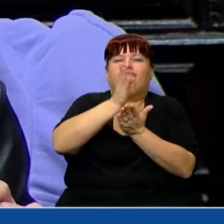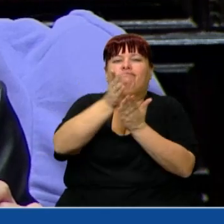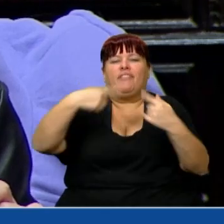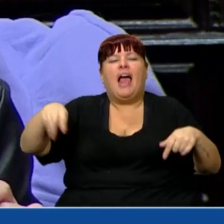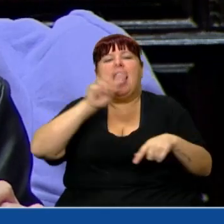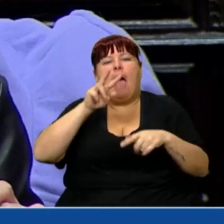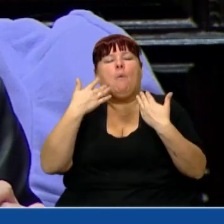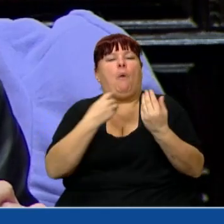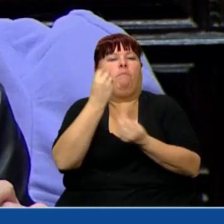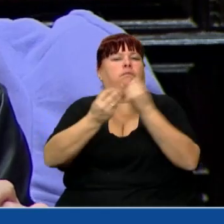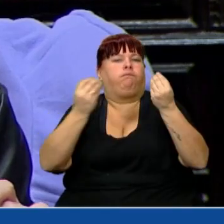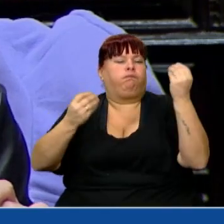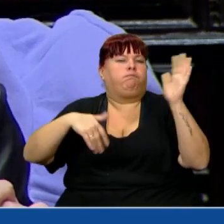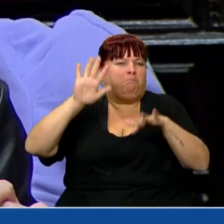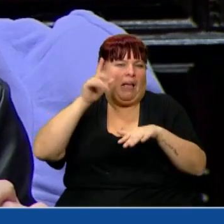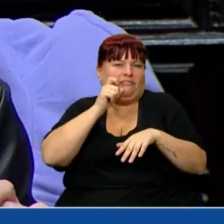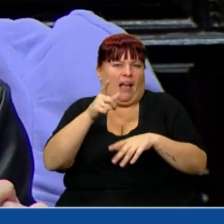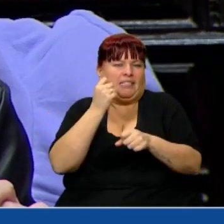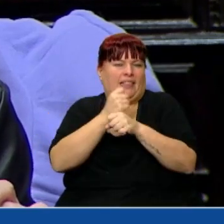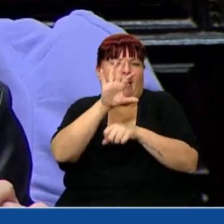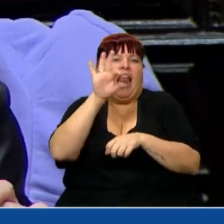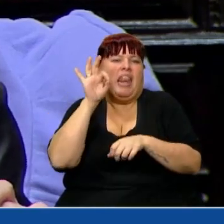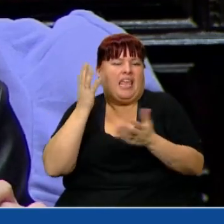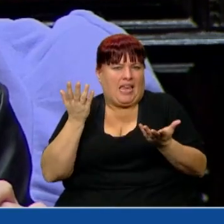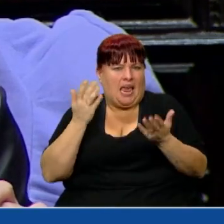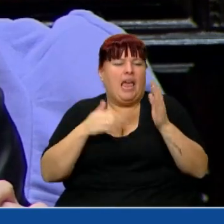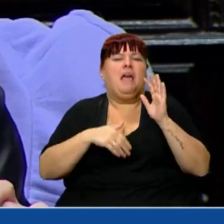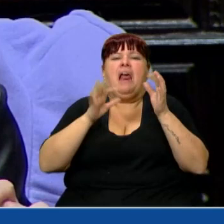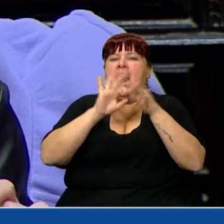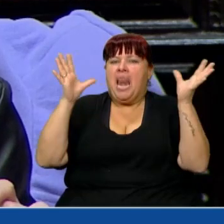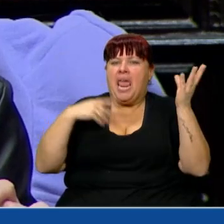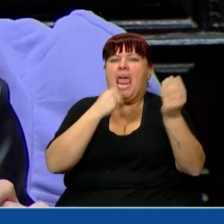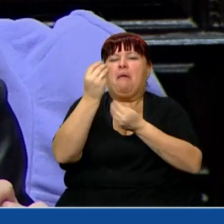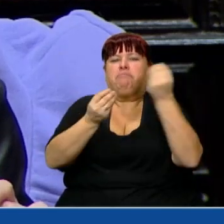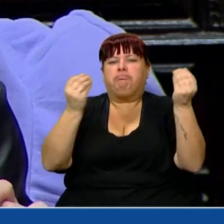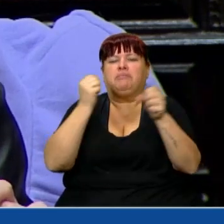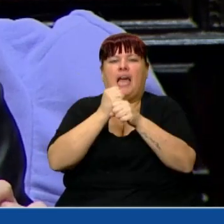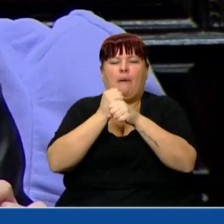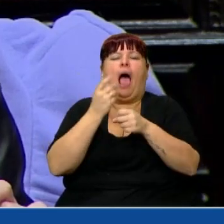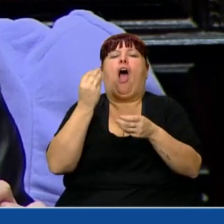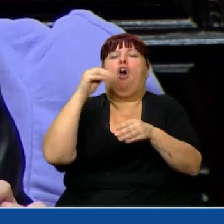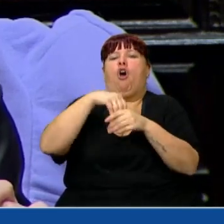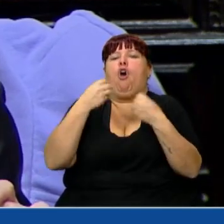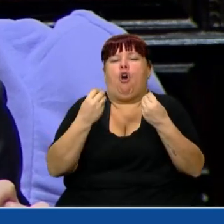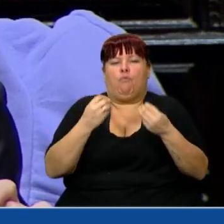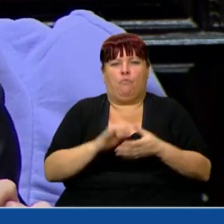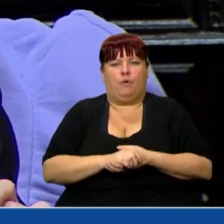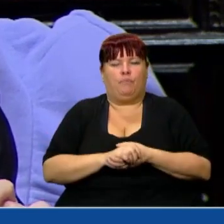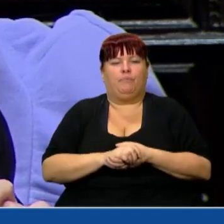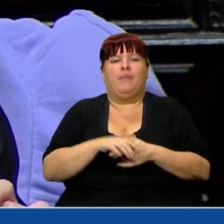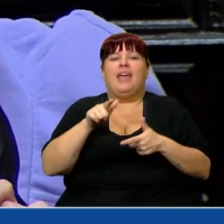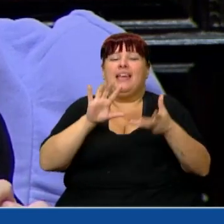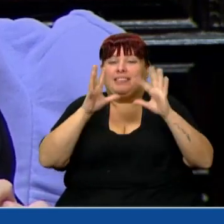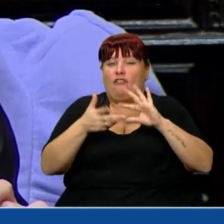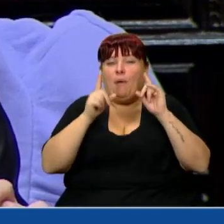las mujeres tengamos mayores posibilidades de elegir, mayor libertad para elegir en la inserción laboral y de esta